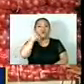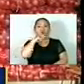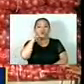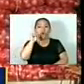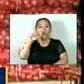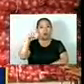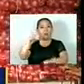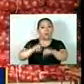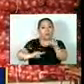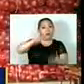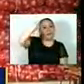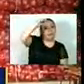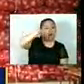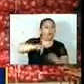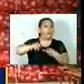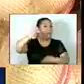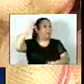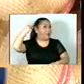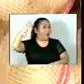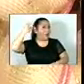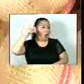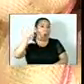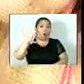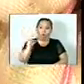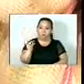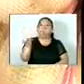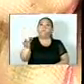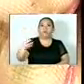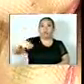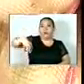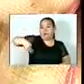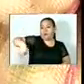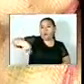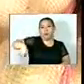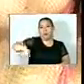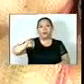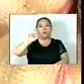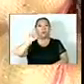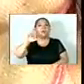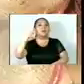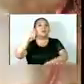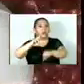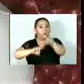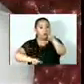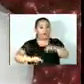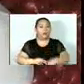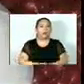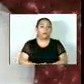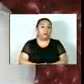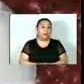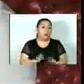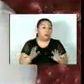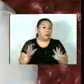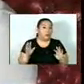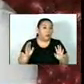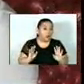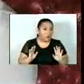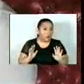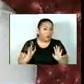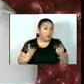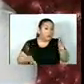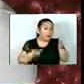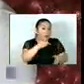blanca. La jumbo está a 30 igual. Si las cosas se llegaran a